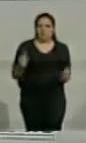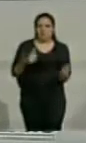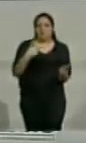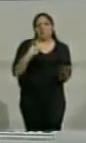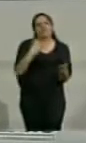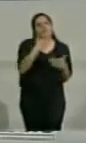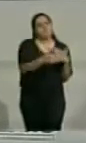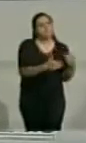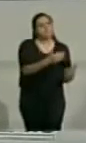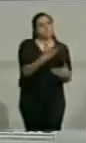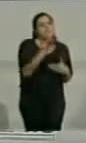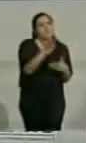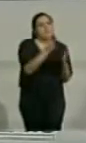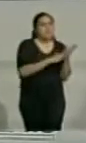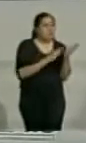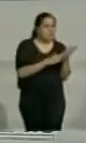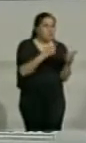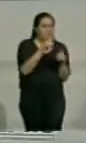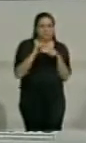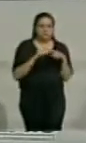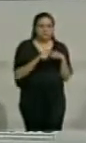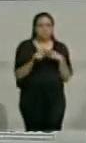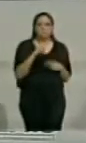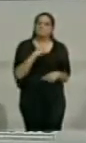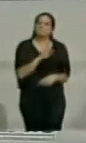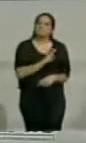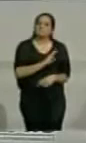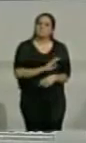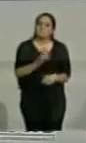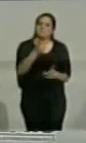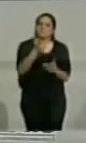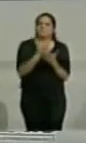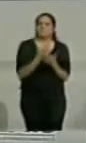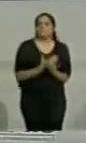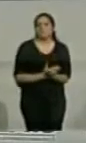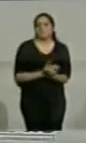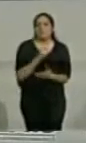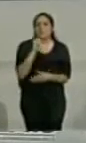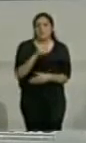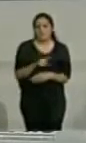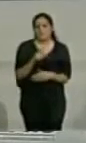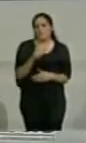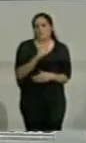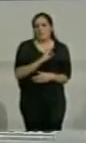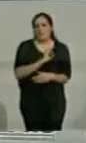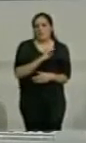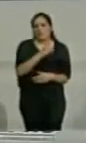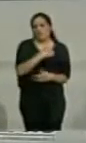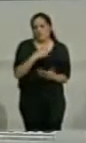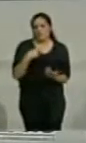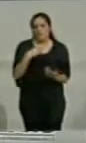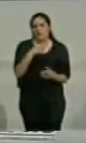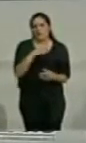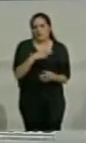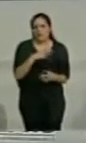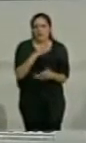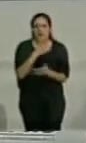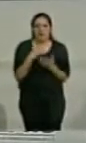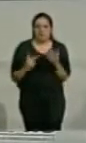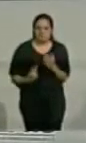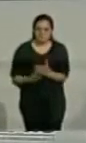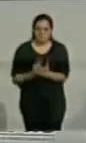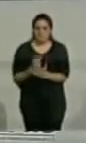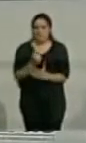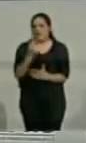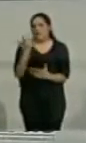pero también poder hacer lo que sea un tema sustentable, que tenga azoteas verdes, que tenga plantas